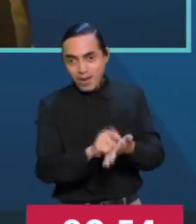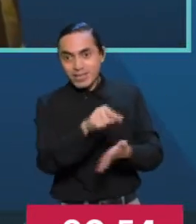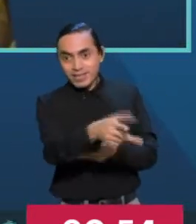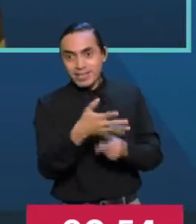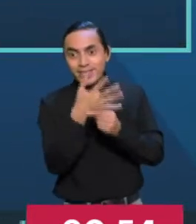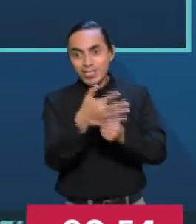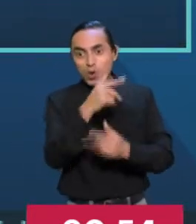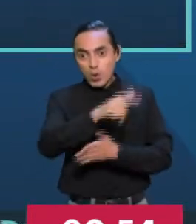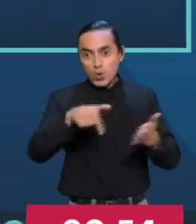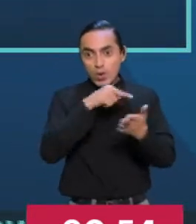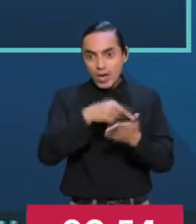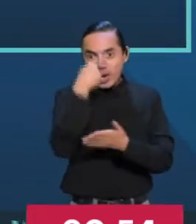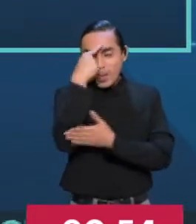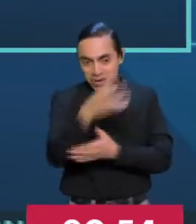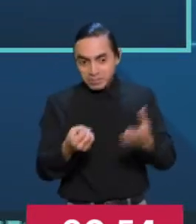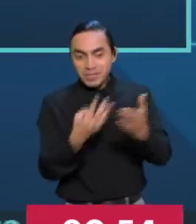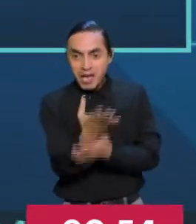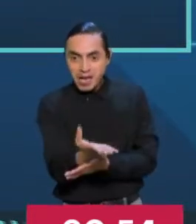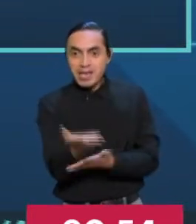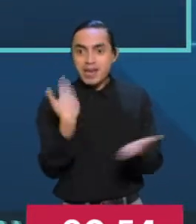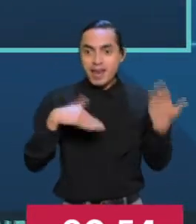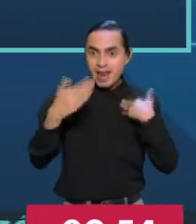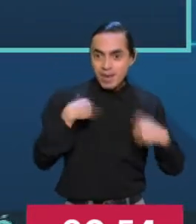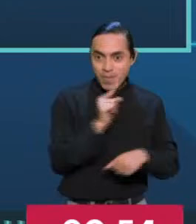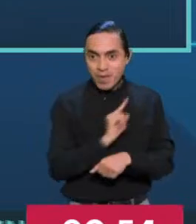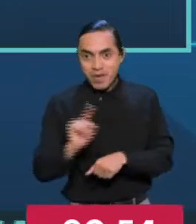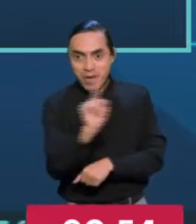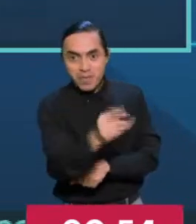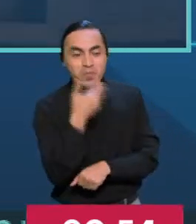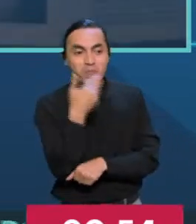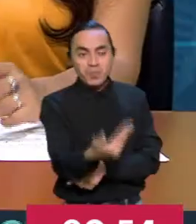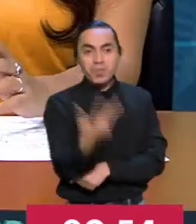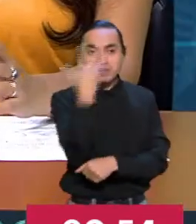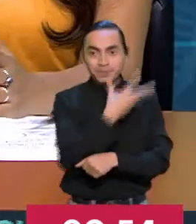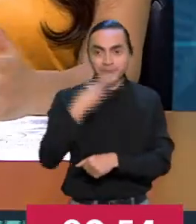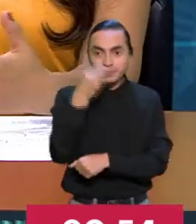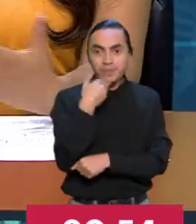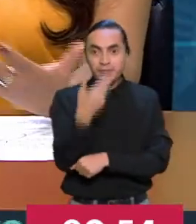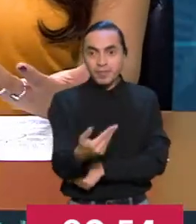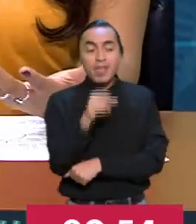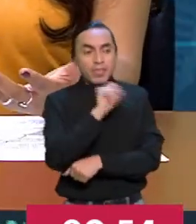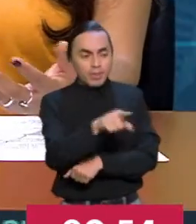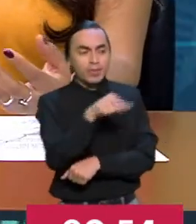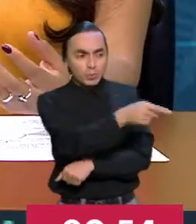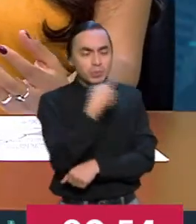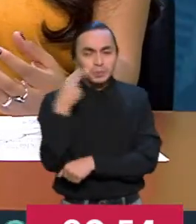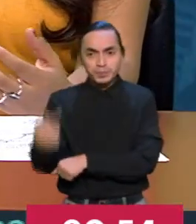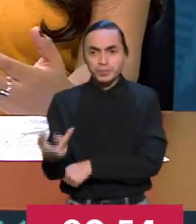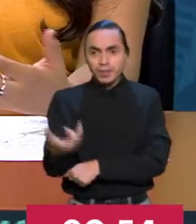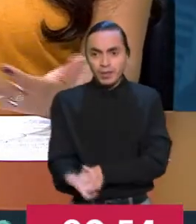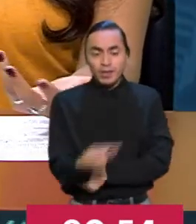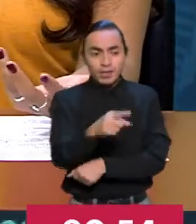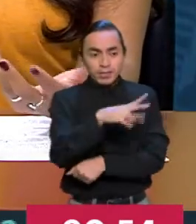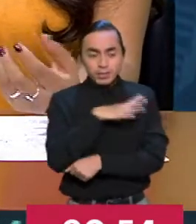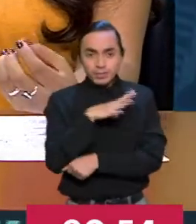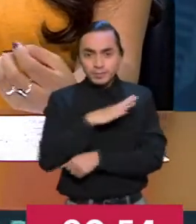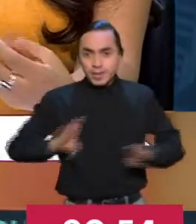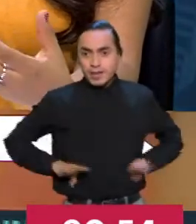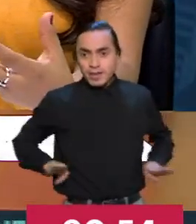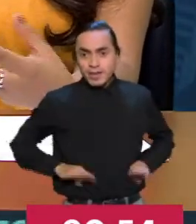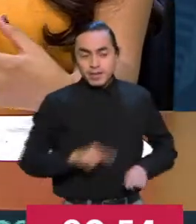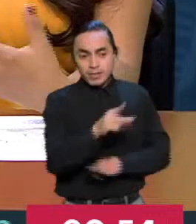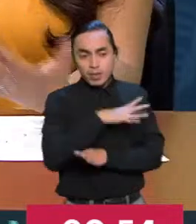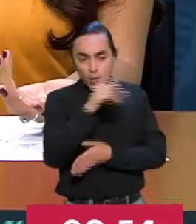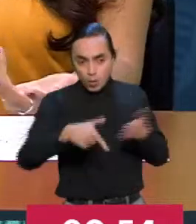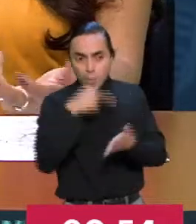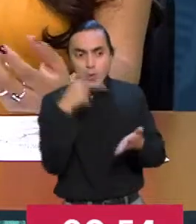un sitio para salir a caminar por la ciudad y disfrutarla. Que además siempre tuvo, como ya lo mencionabas, pues esta cualidad, ¿no? Siempre fue un